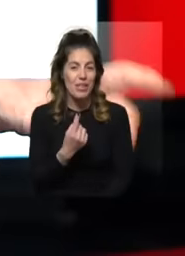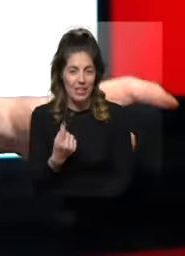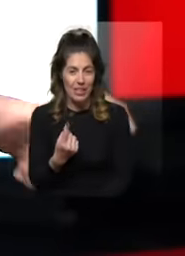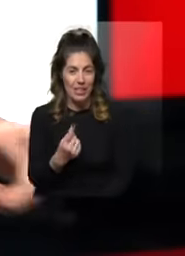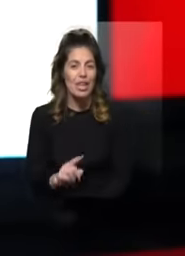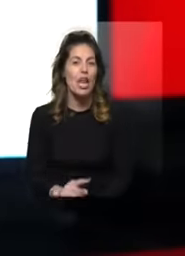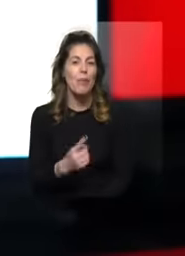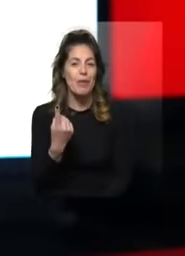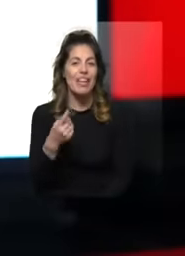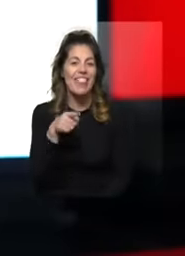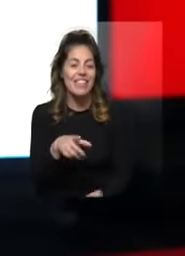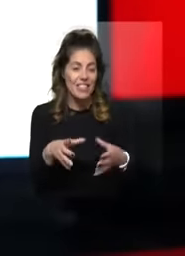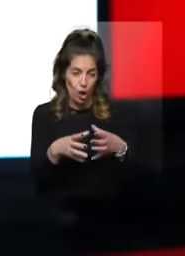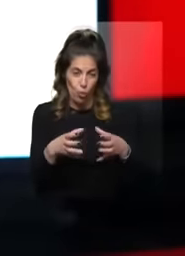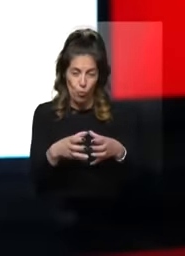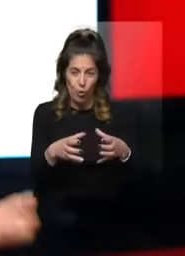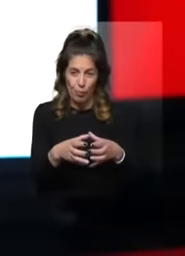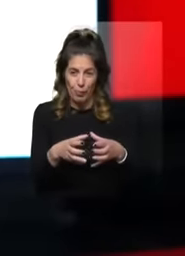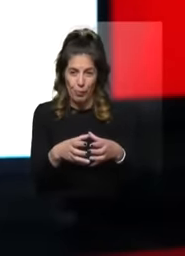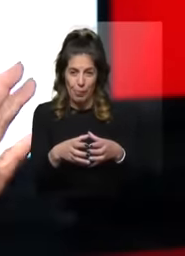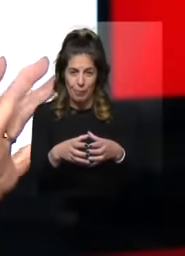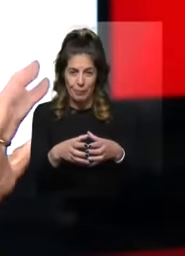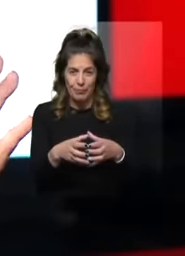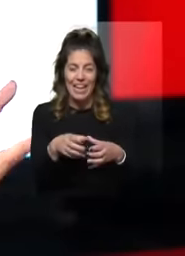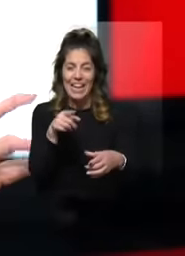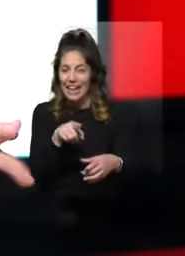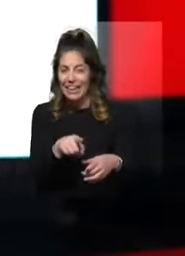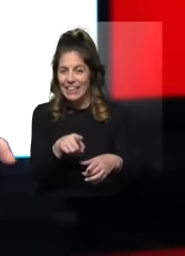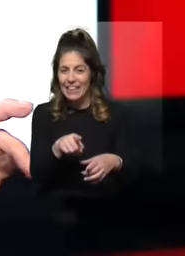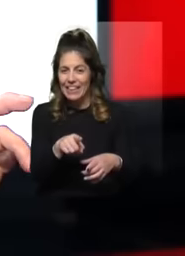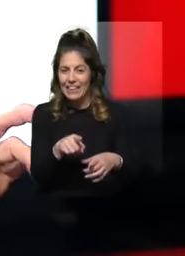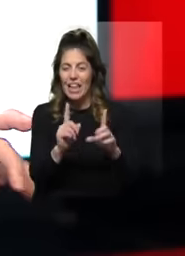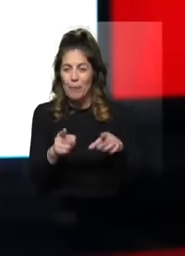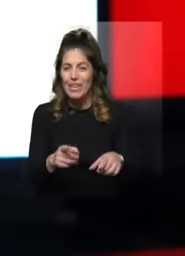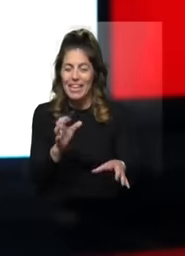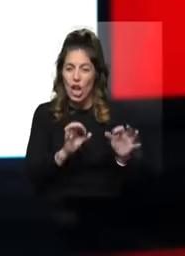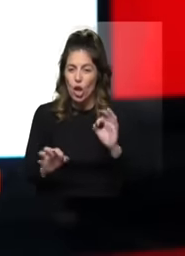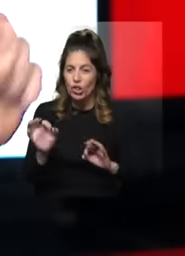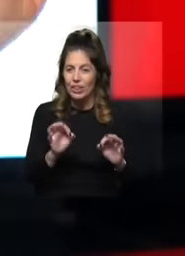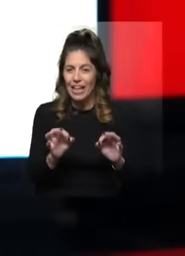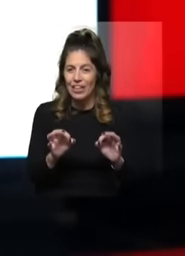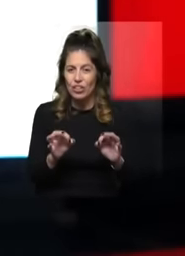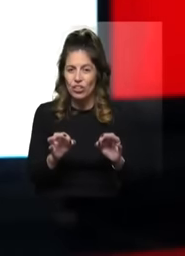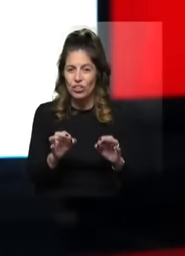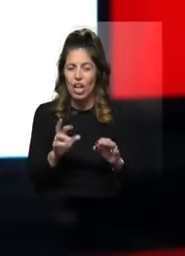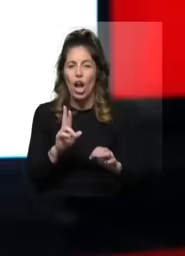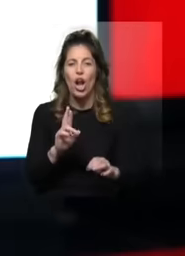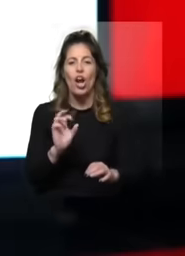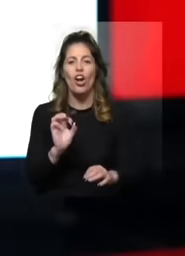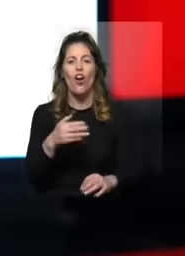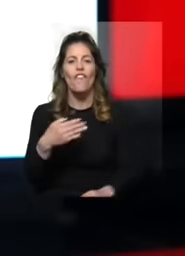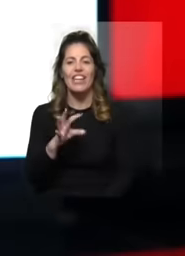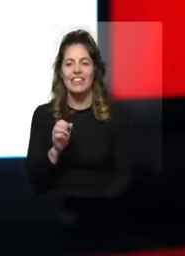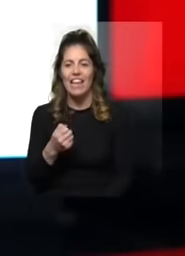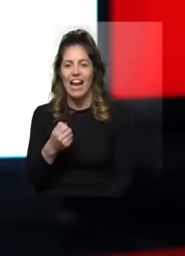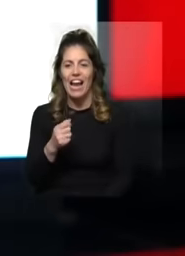soy la primera de ese movimiento. La que andaba por ahí en los teatros era Roberta Lee, que era una cantante también, de jazz.